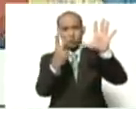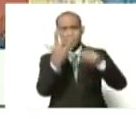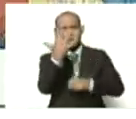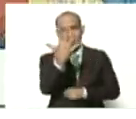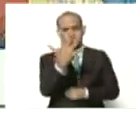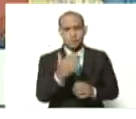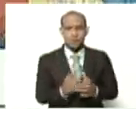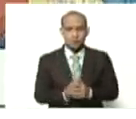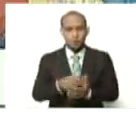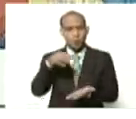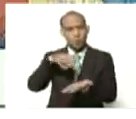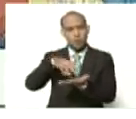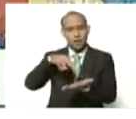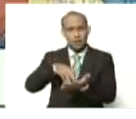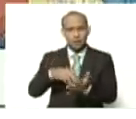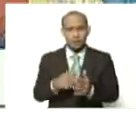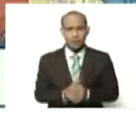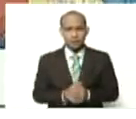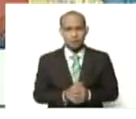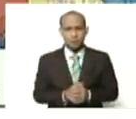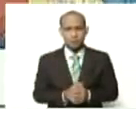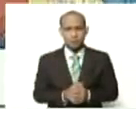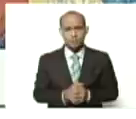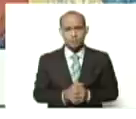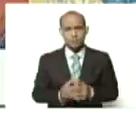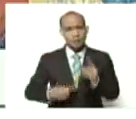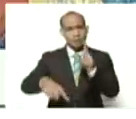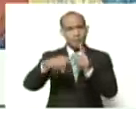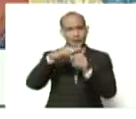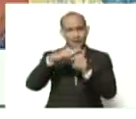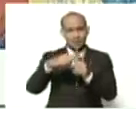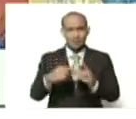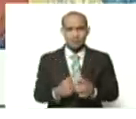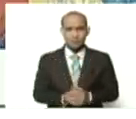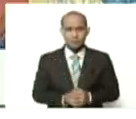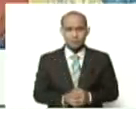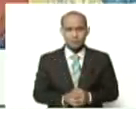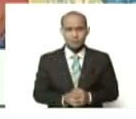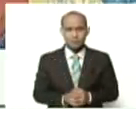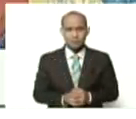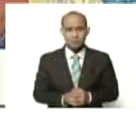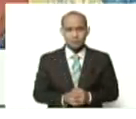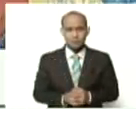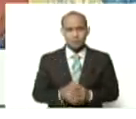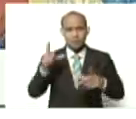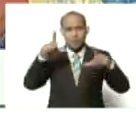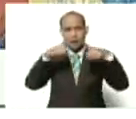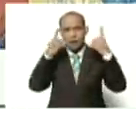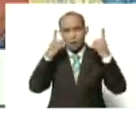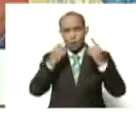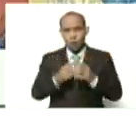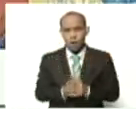875 de Miranda, más por La Guaira,